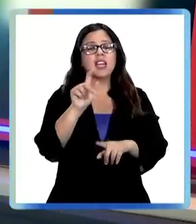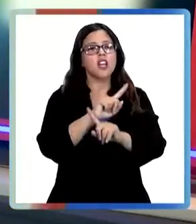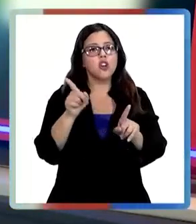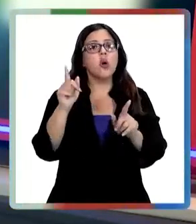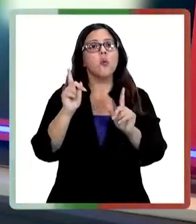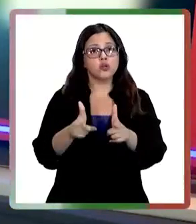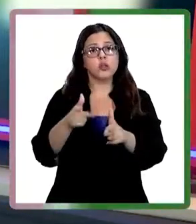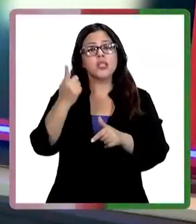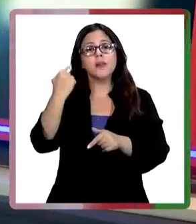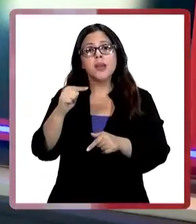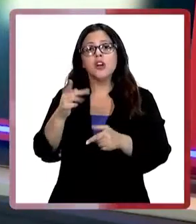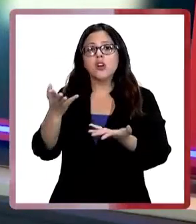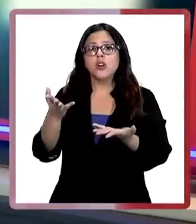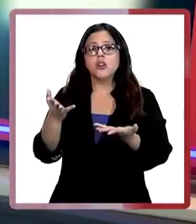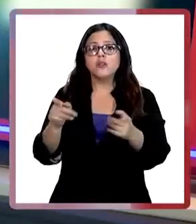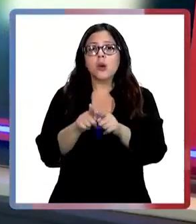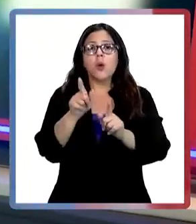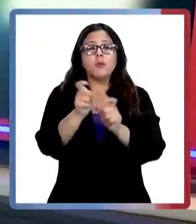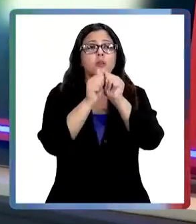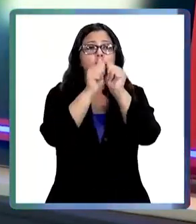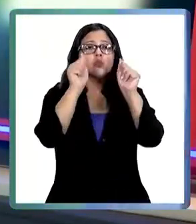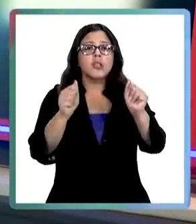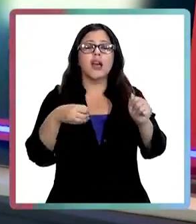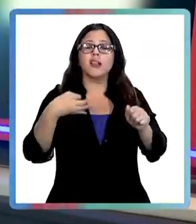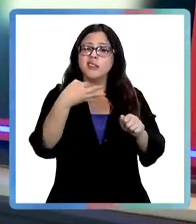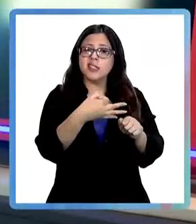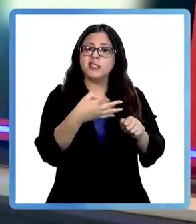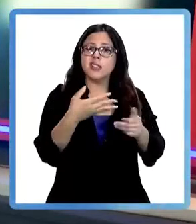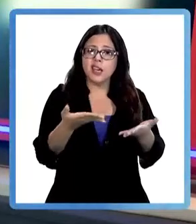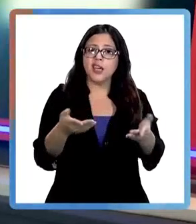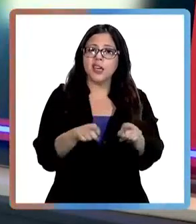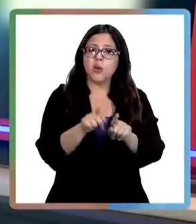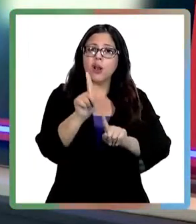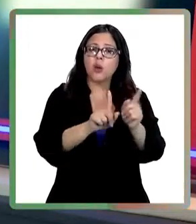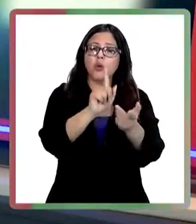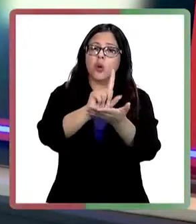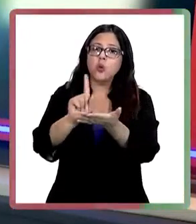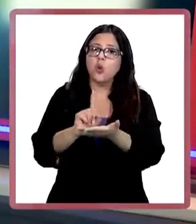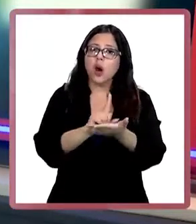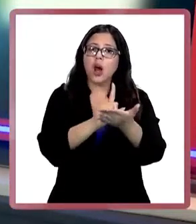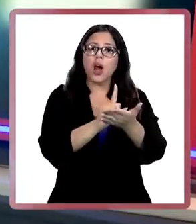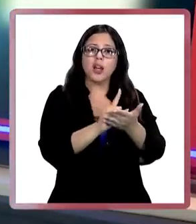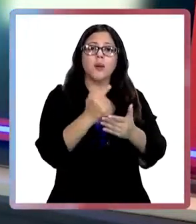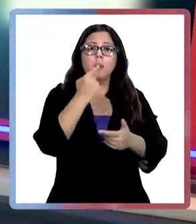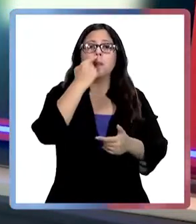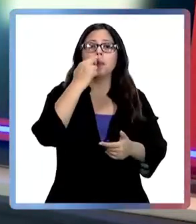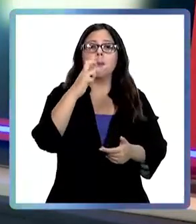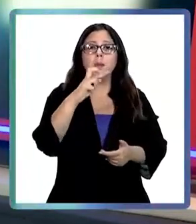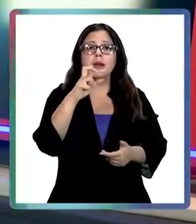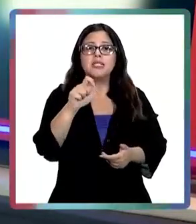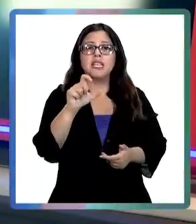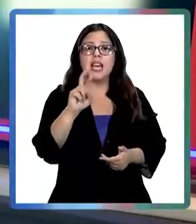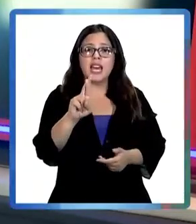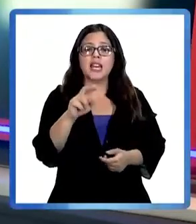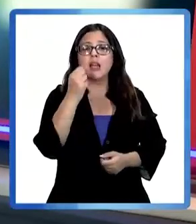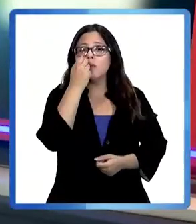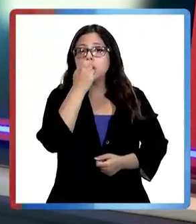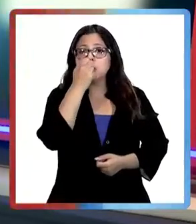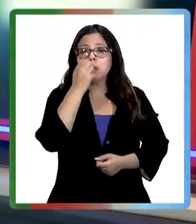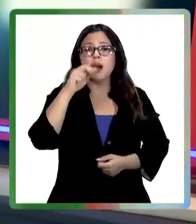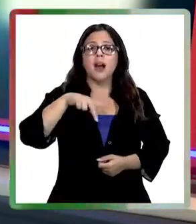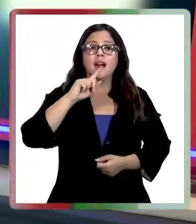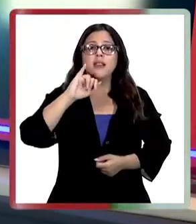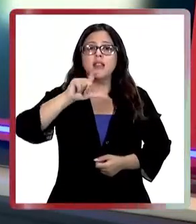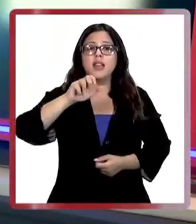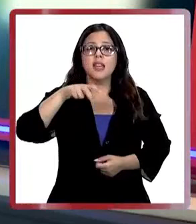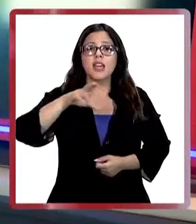digo, están diciendo las autoridades de salud que mantienen ciertos lugares donde se están haciendo exámenes PCR, test de antígenos. Yo recomendaría a